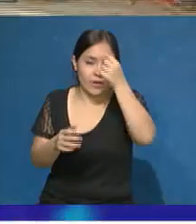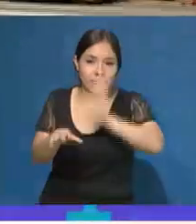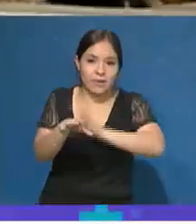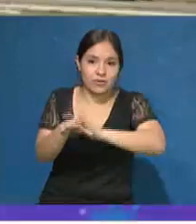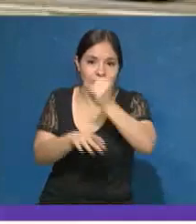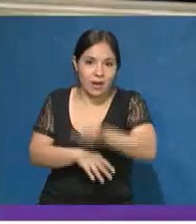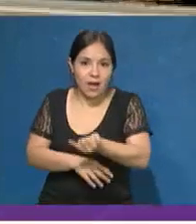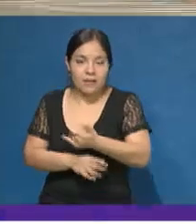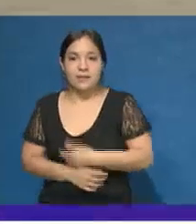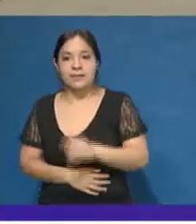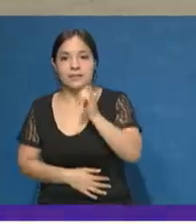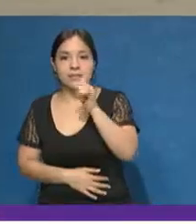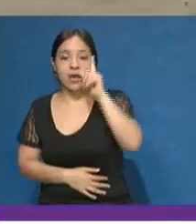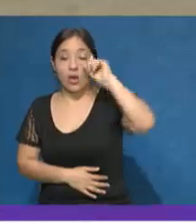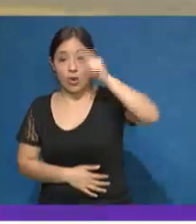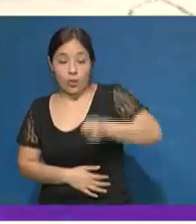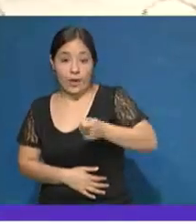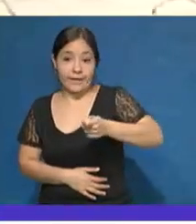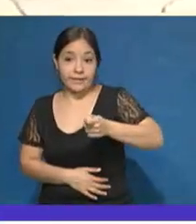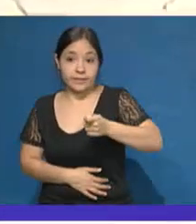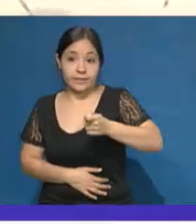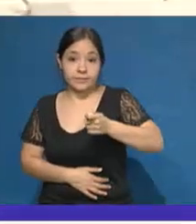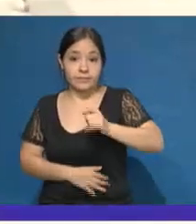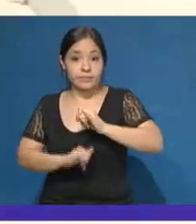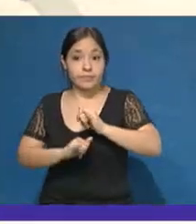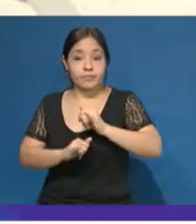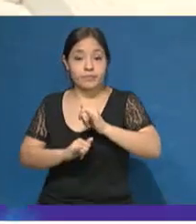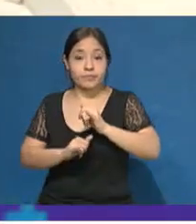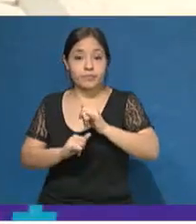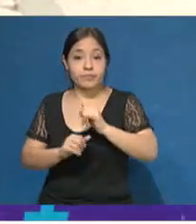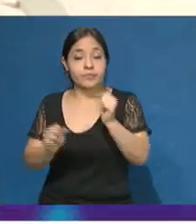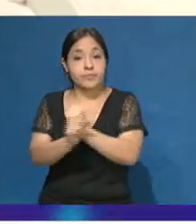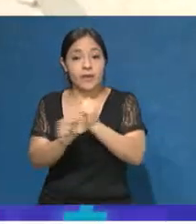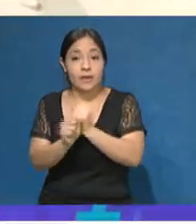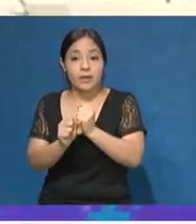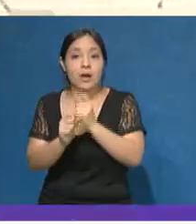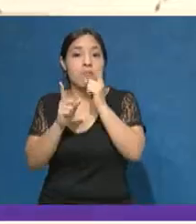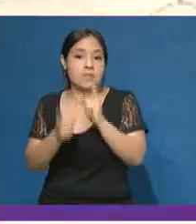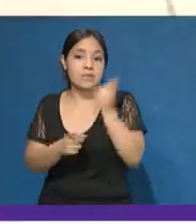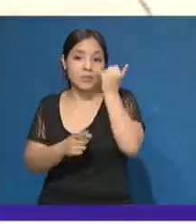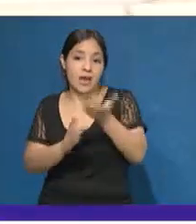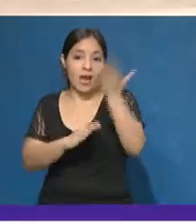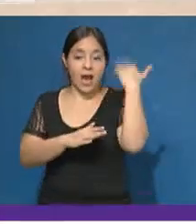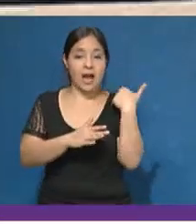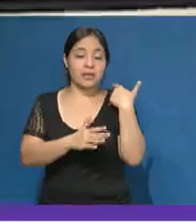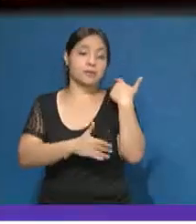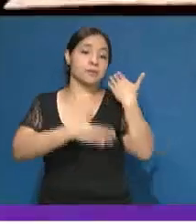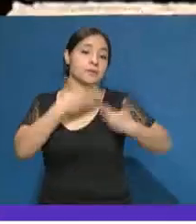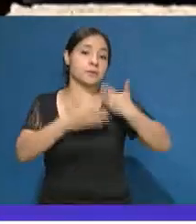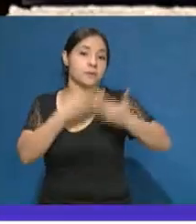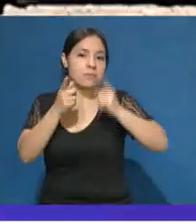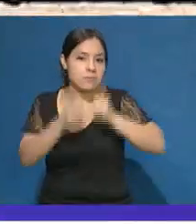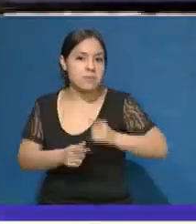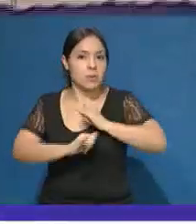confirmación de la corte pues de esa sentencia es lo que nosotros veníamos más o menos sosteniendo desde hace un tiempo en